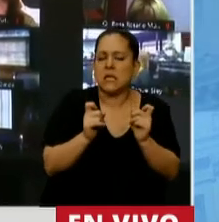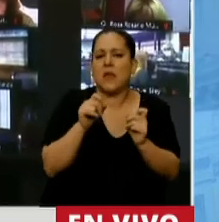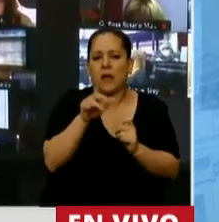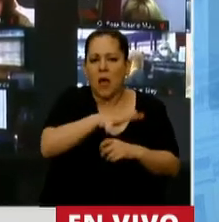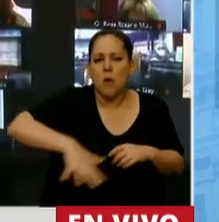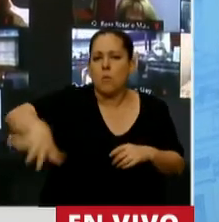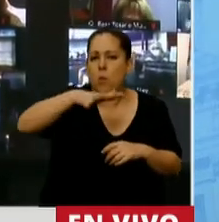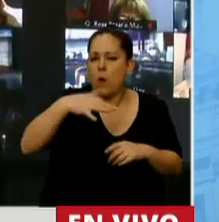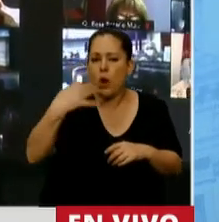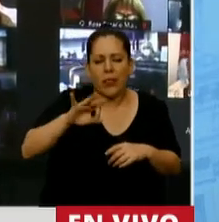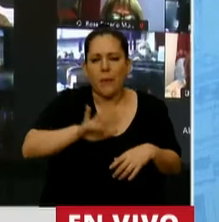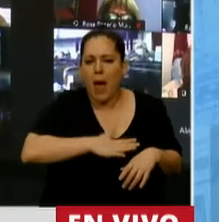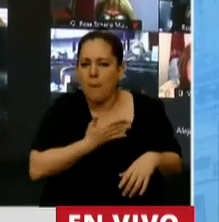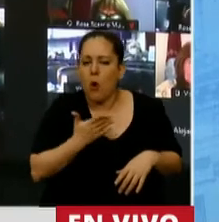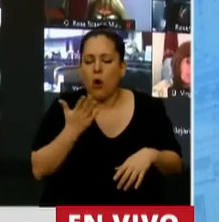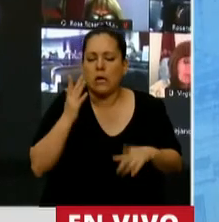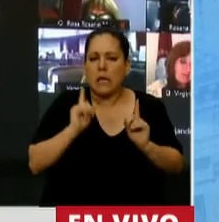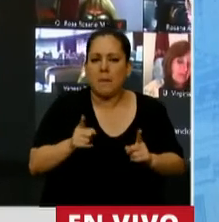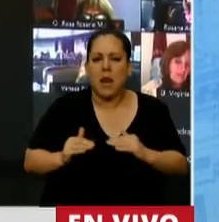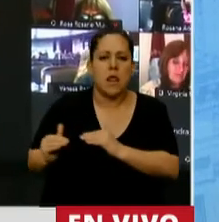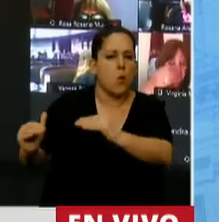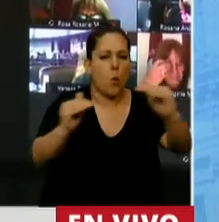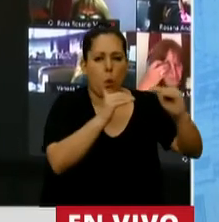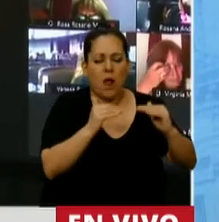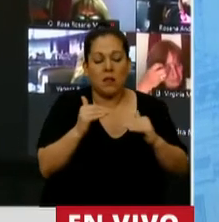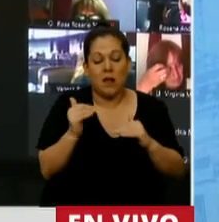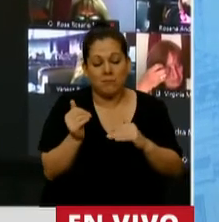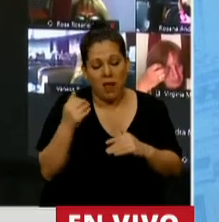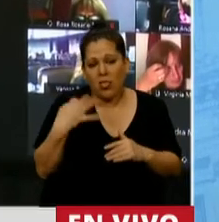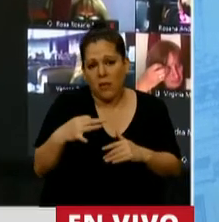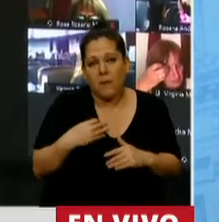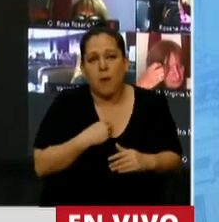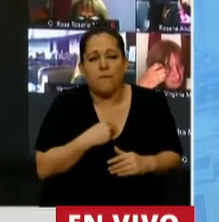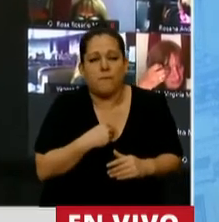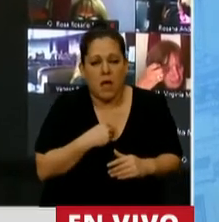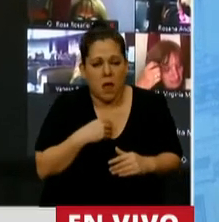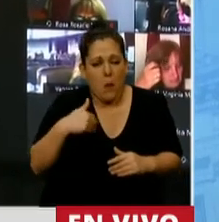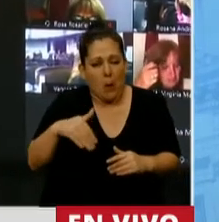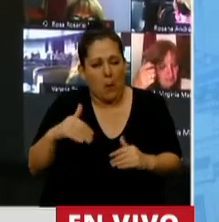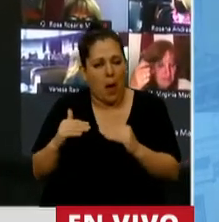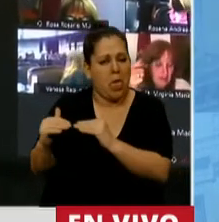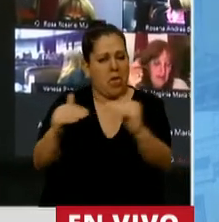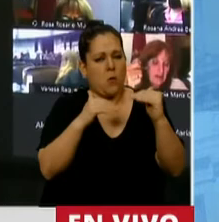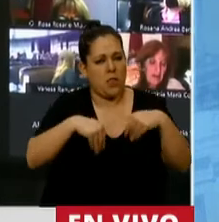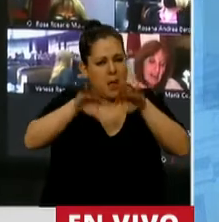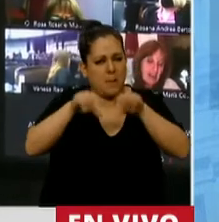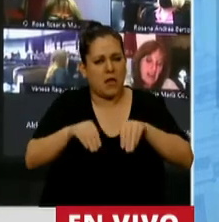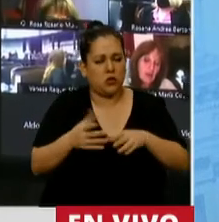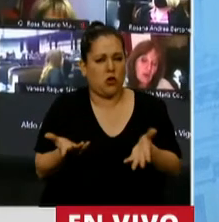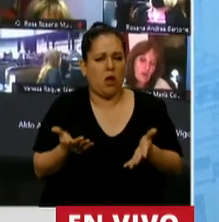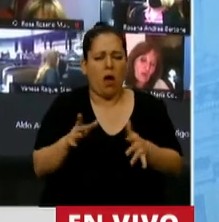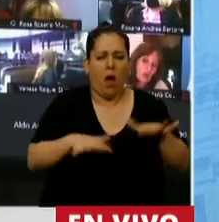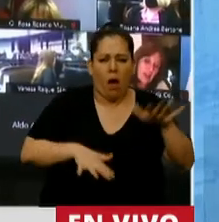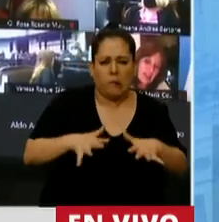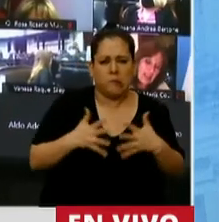pueblo el amor y la igualdad. Bueno, hacia eso vamos. Tenemos que tener la esperanza de que esto suceda. Cierta desesperanza,